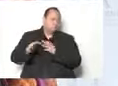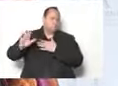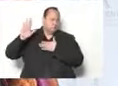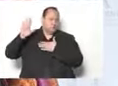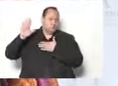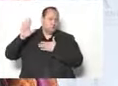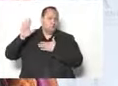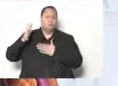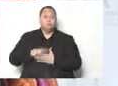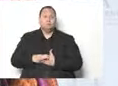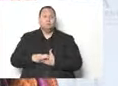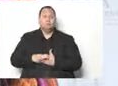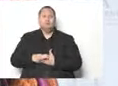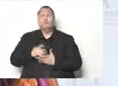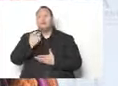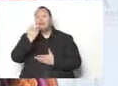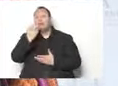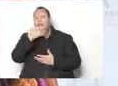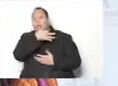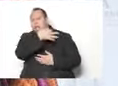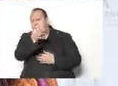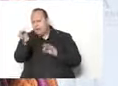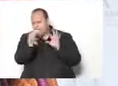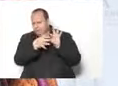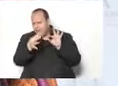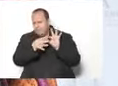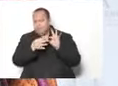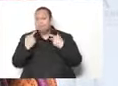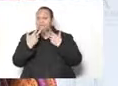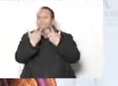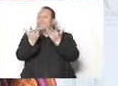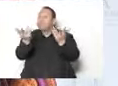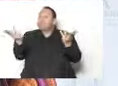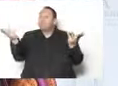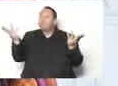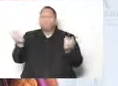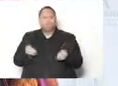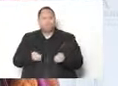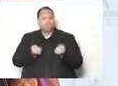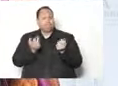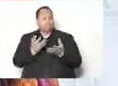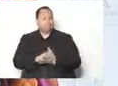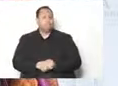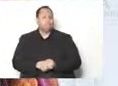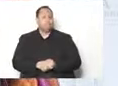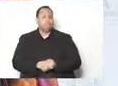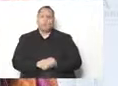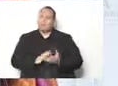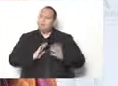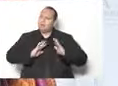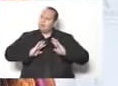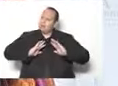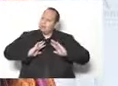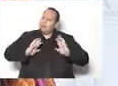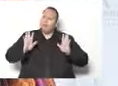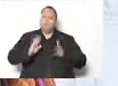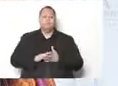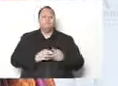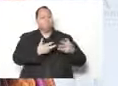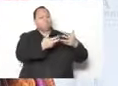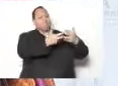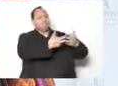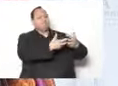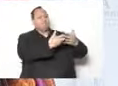que hoy nos permite informar ante toda la población que finalmente la